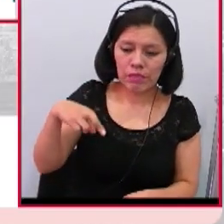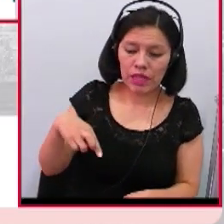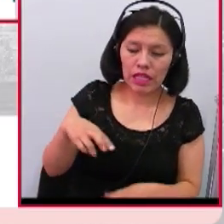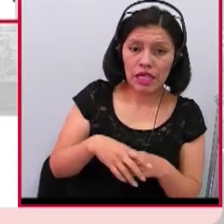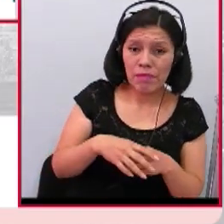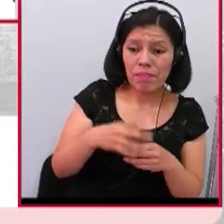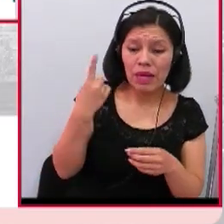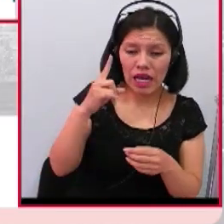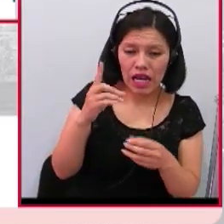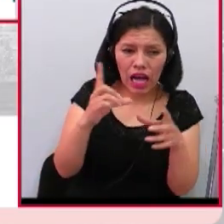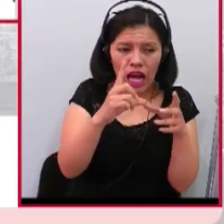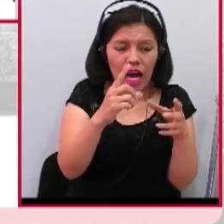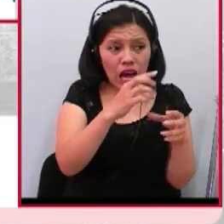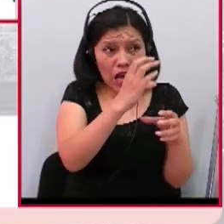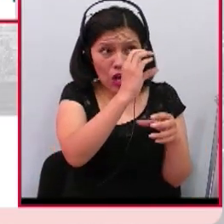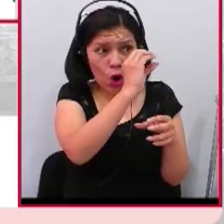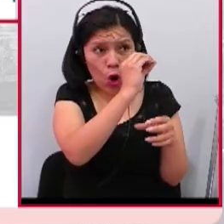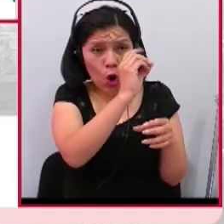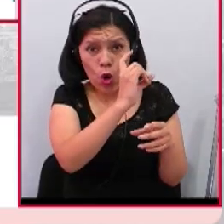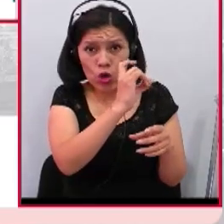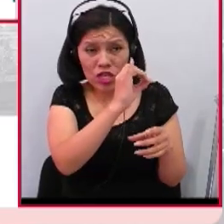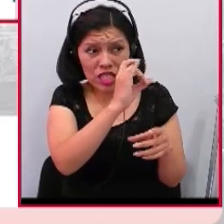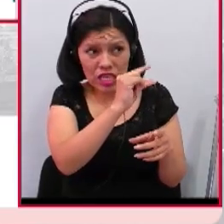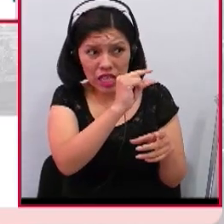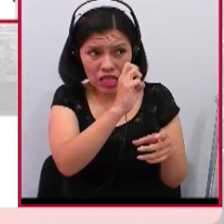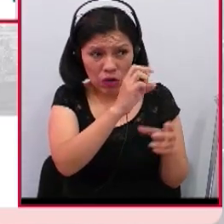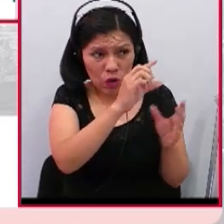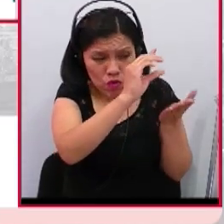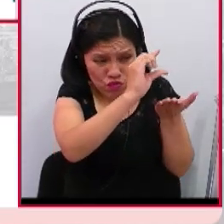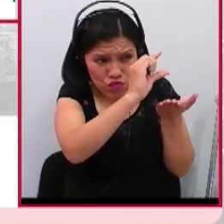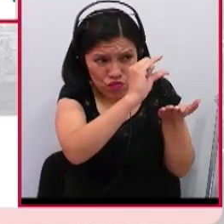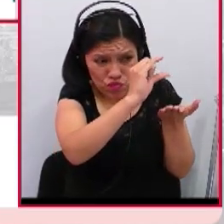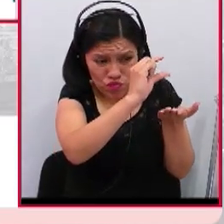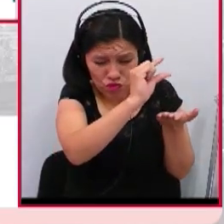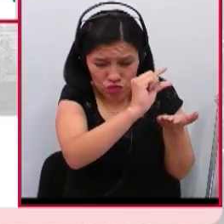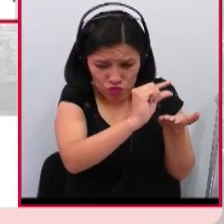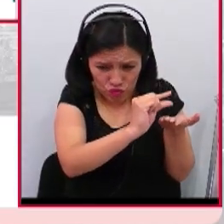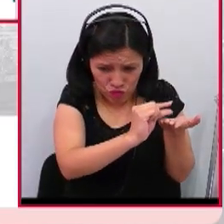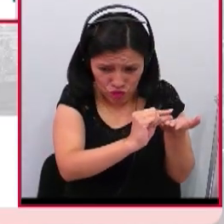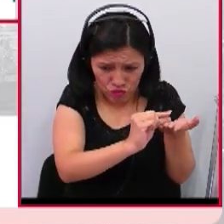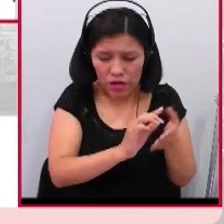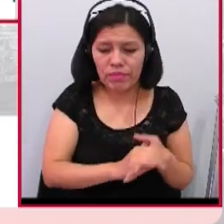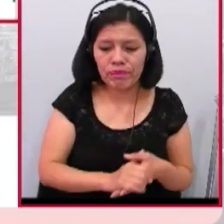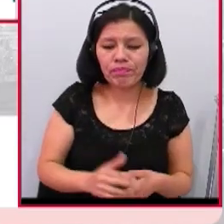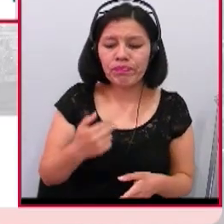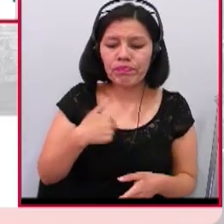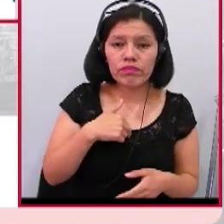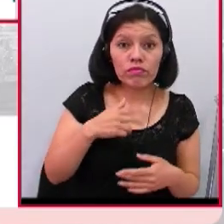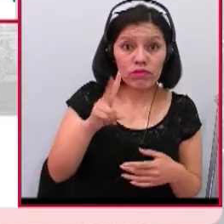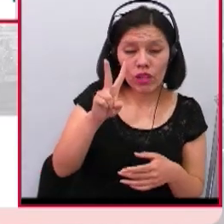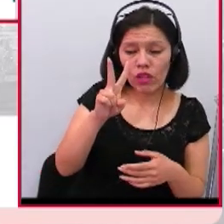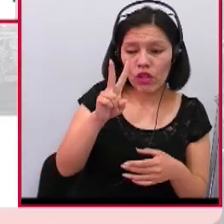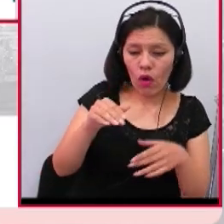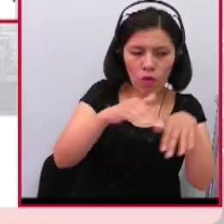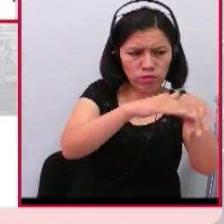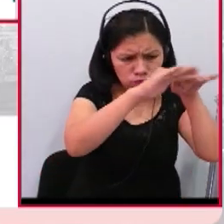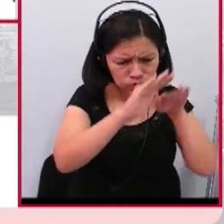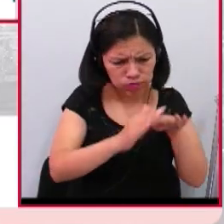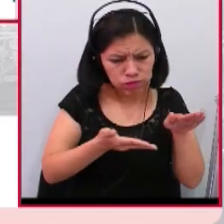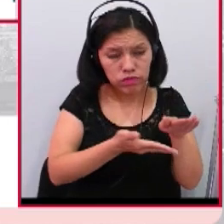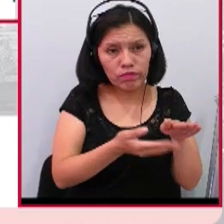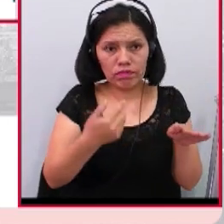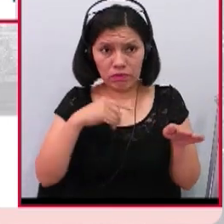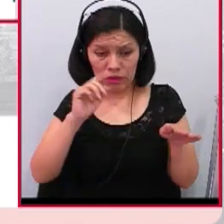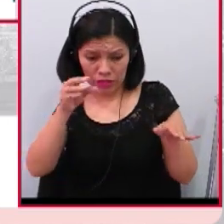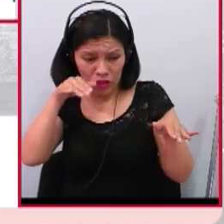ingresé. Entonces es diferente, ¿no?, esa etapa. Tenemos 2 hornos, ingresamos, como les dije, aire, vapor de